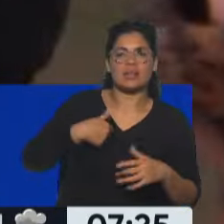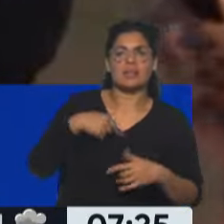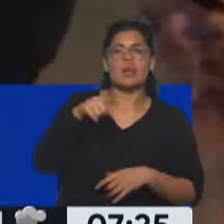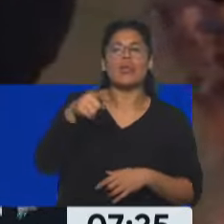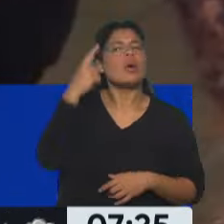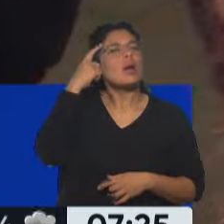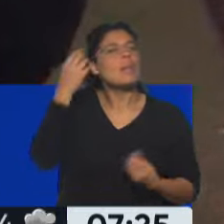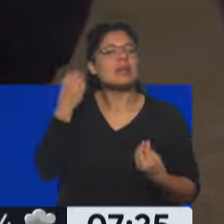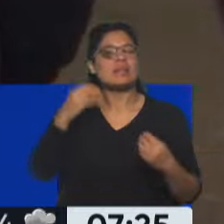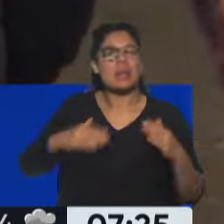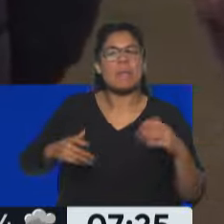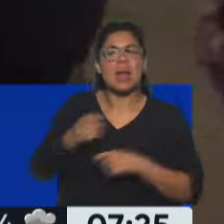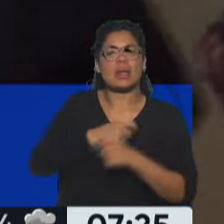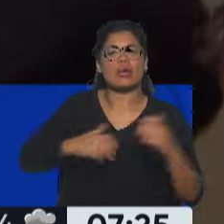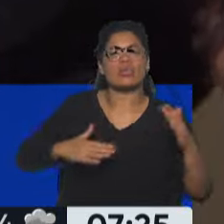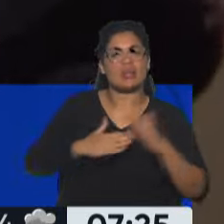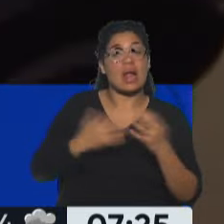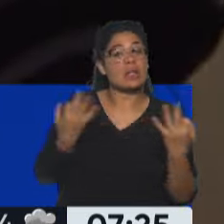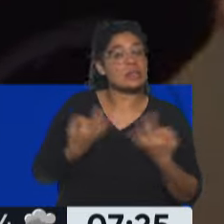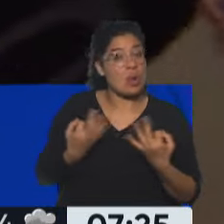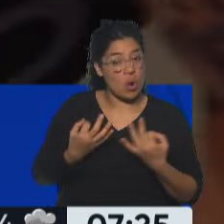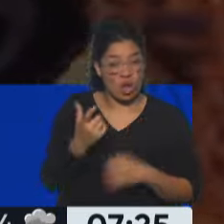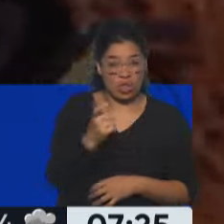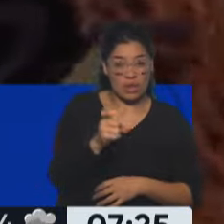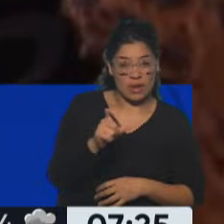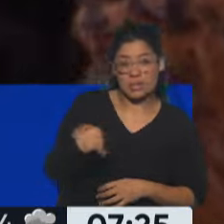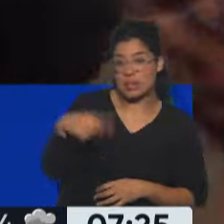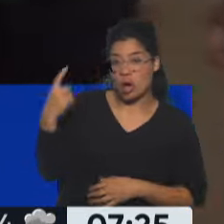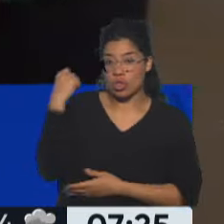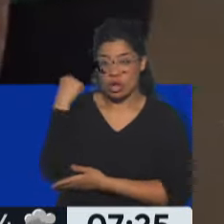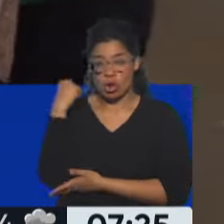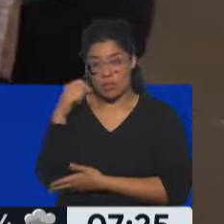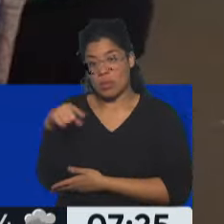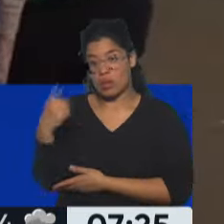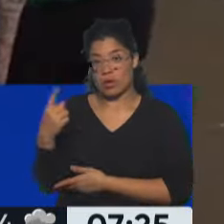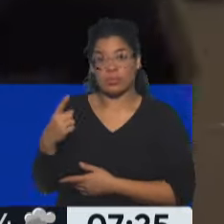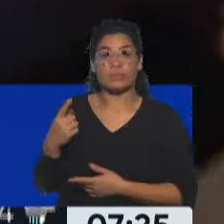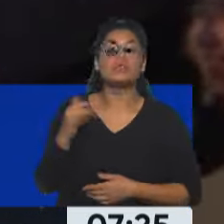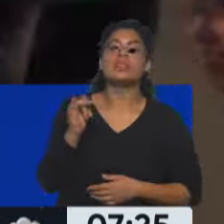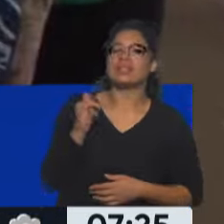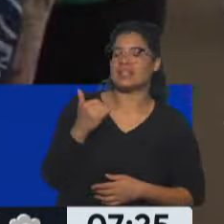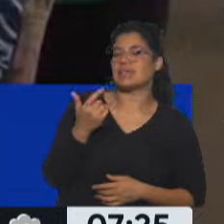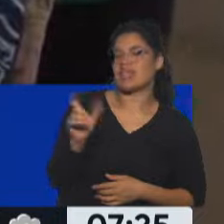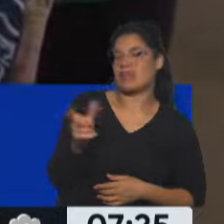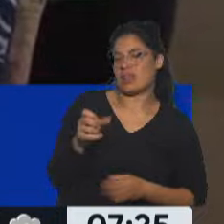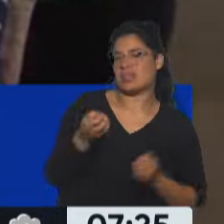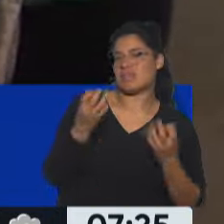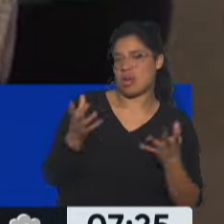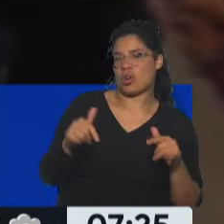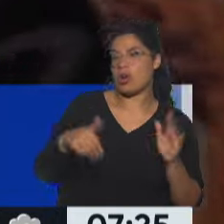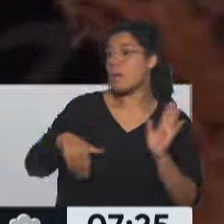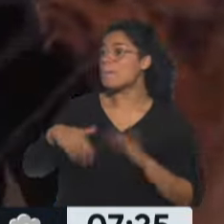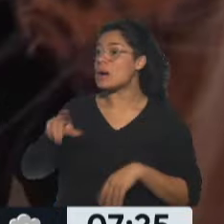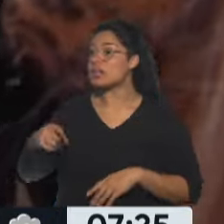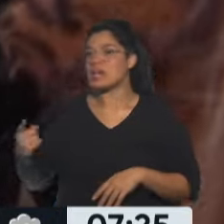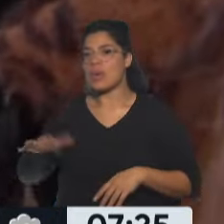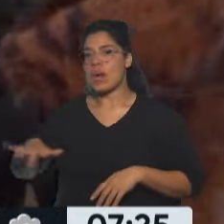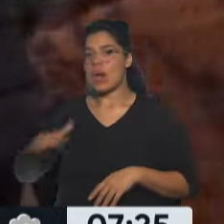central? Sí. ¿Vos sentís diferencia con respecto a la economía del hogar? Sí, sí. ¿Más que en el barrio? Sí, muchísimo. ¿Cuánto